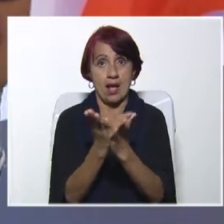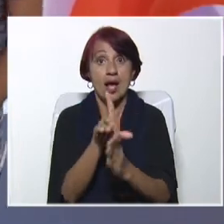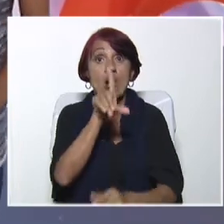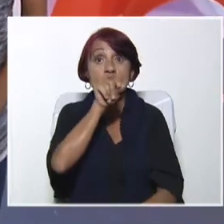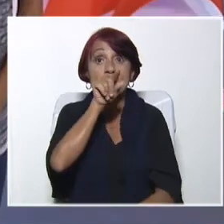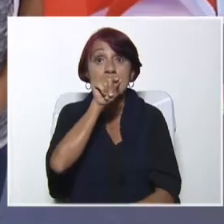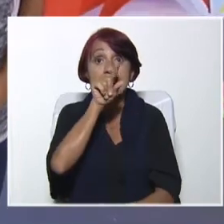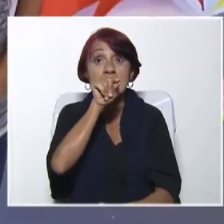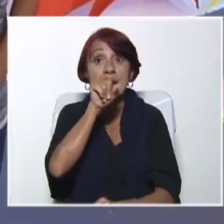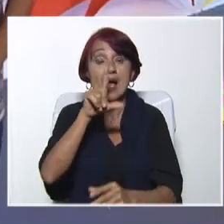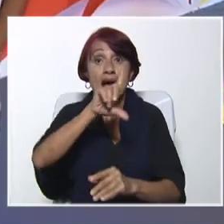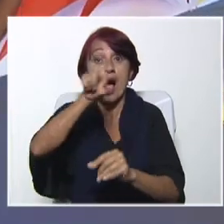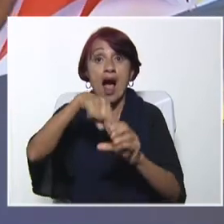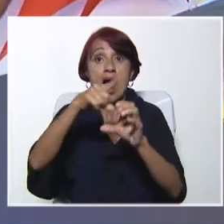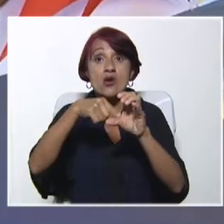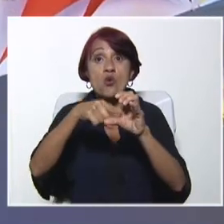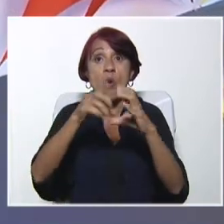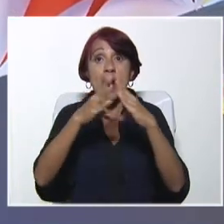Twitter,